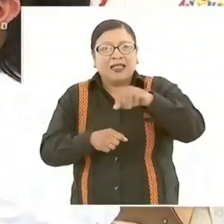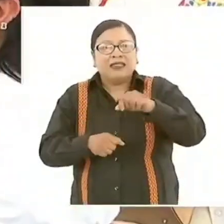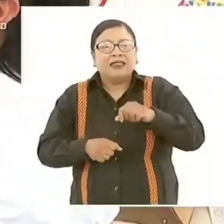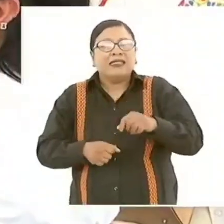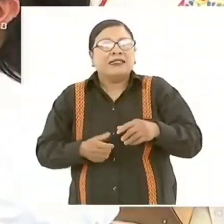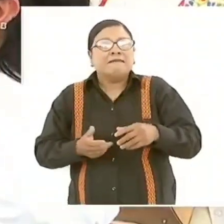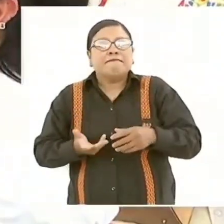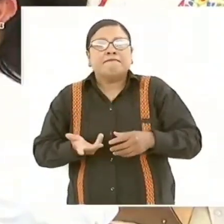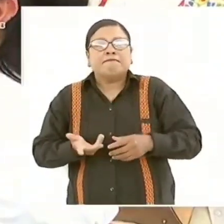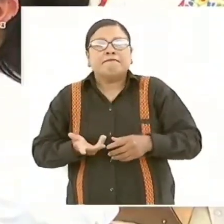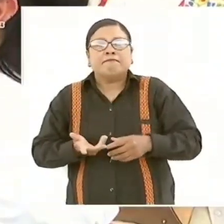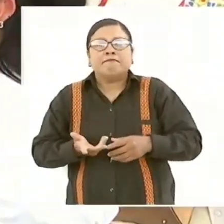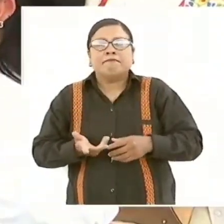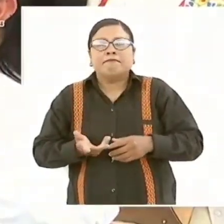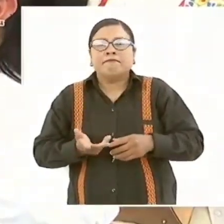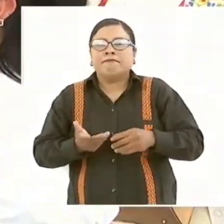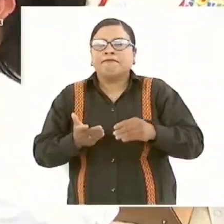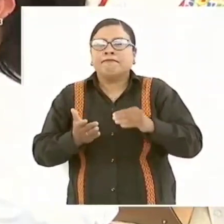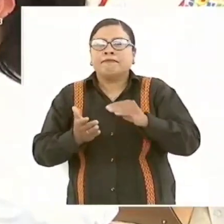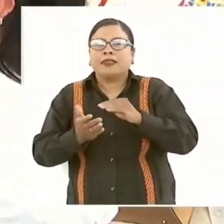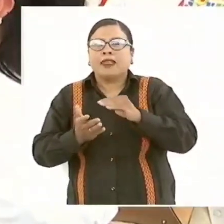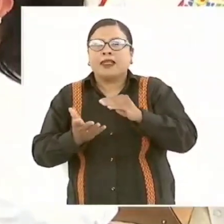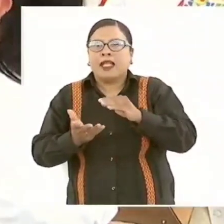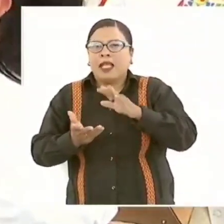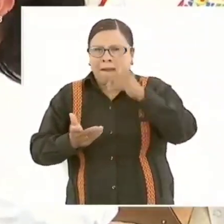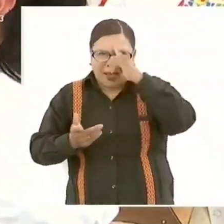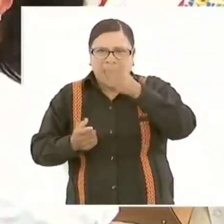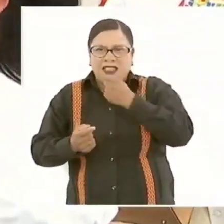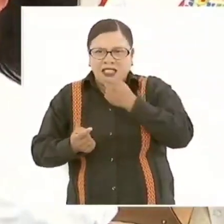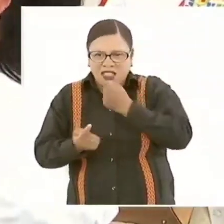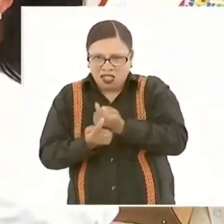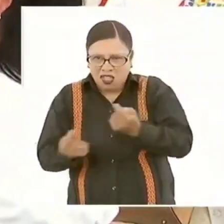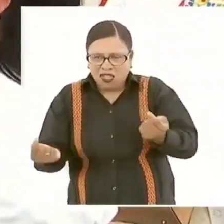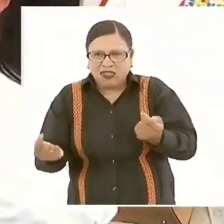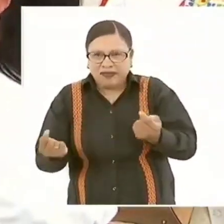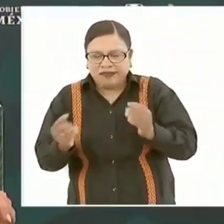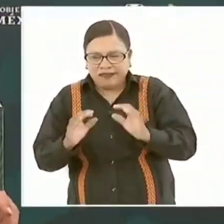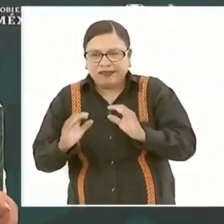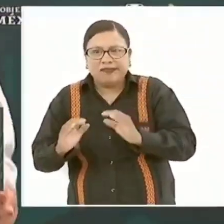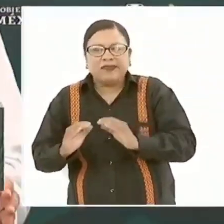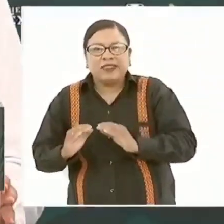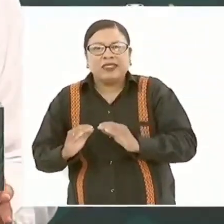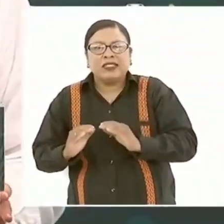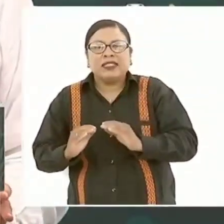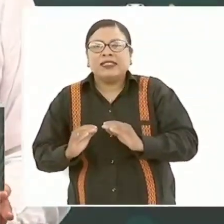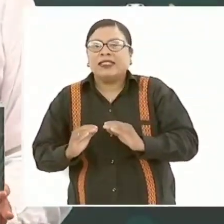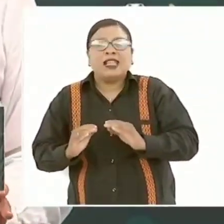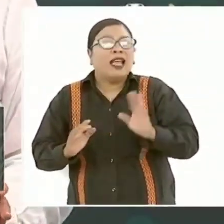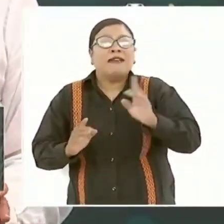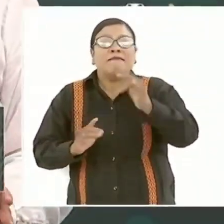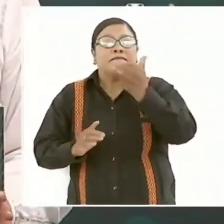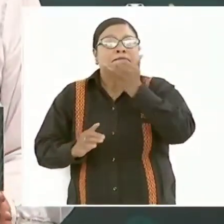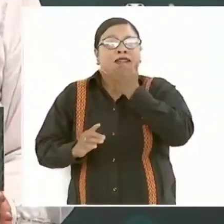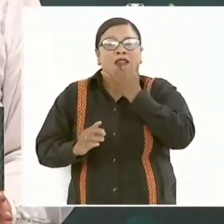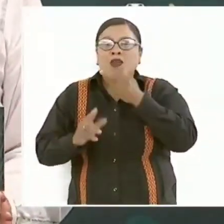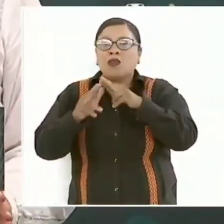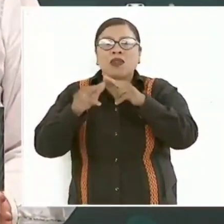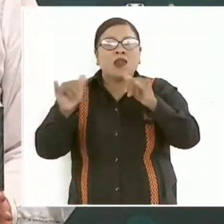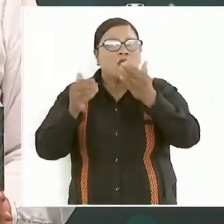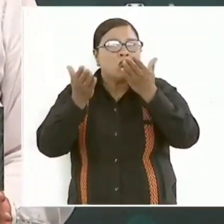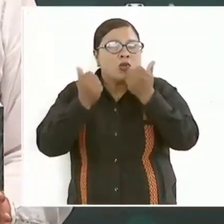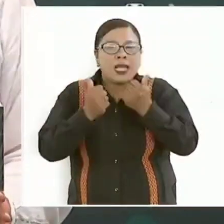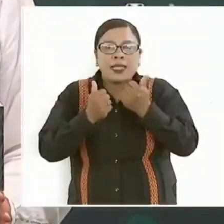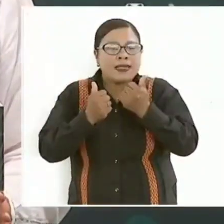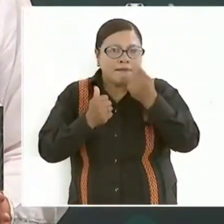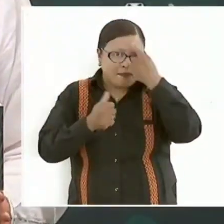hablando de aquí de los pediatras, solo, no, en ninguno había pediatra de los